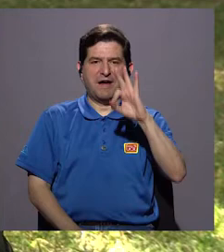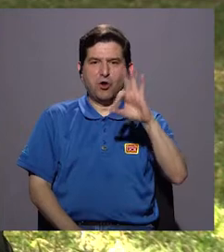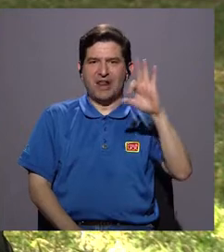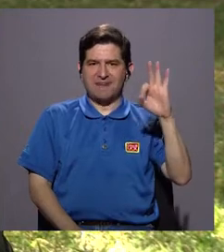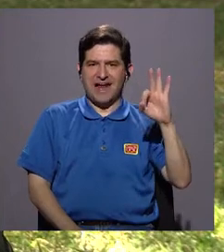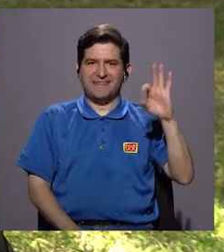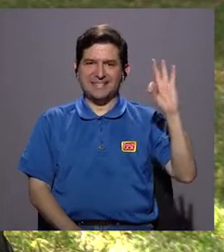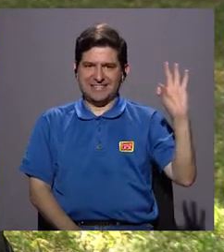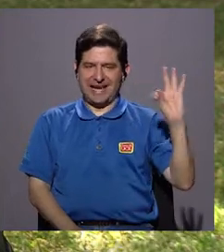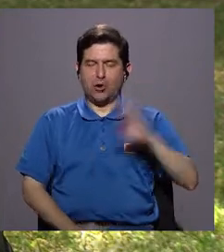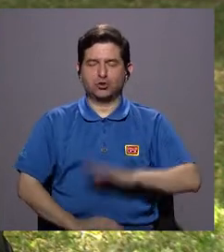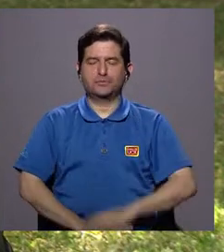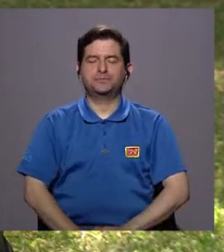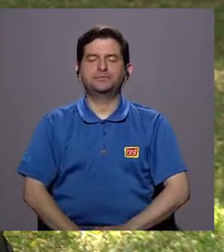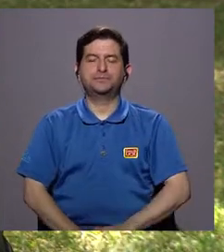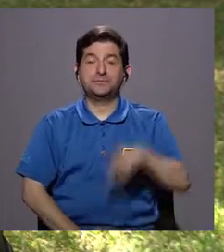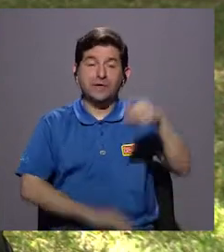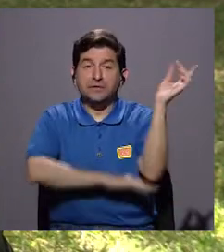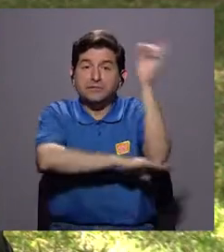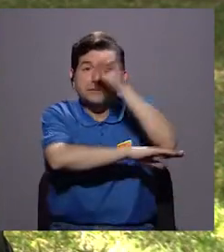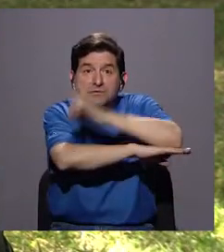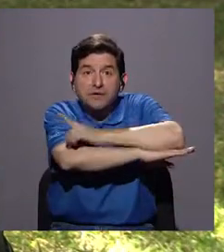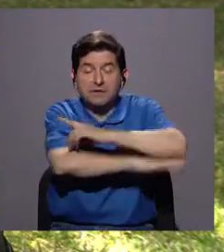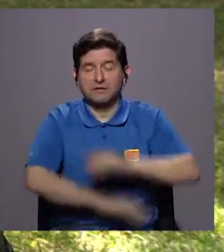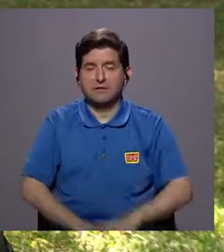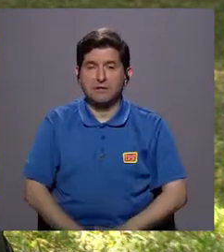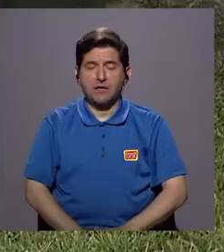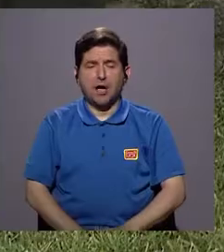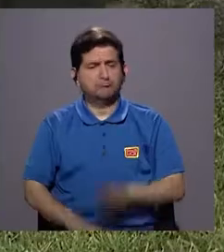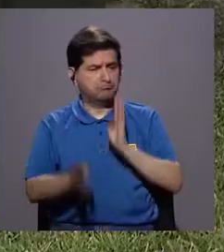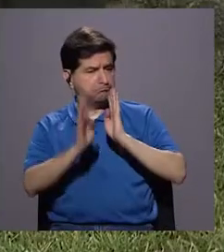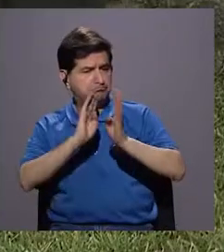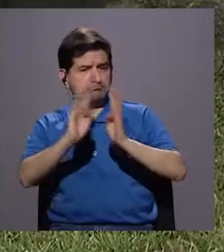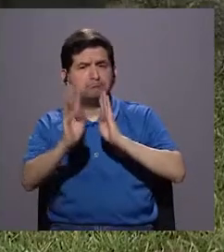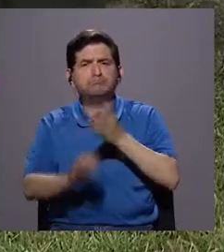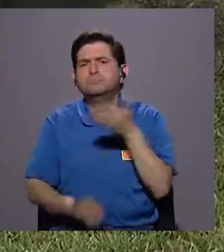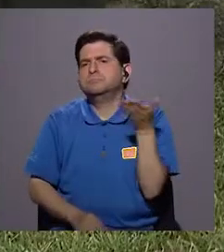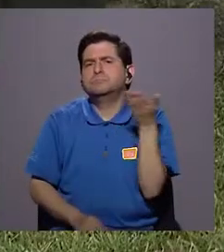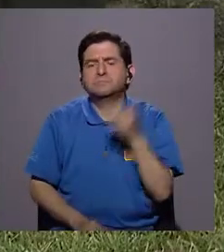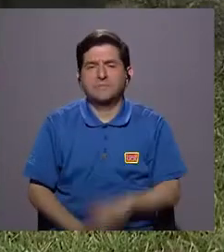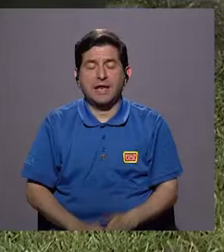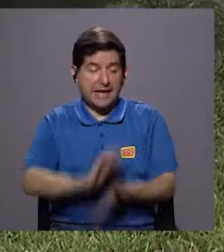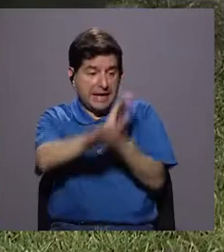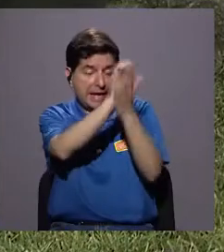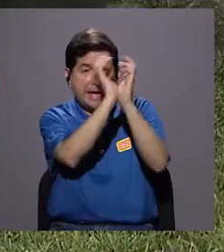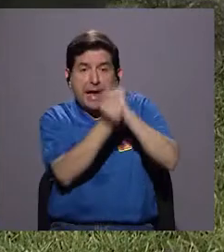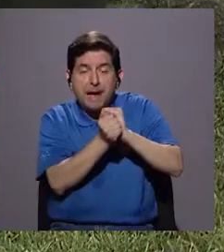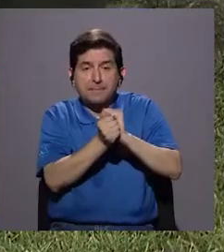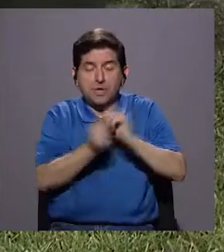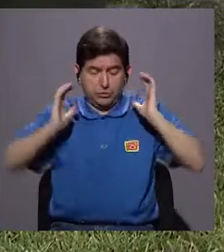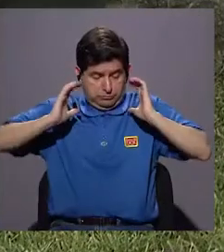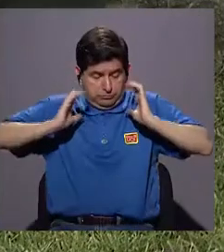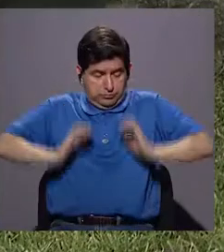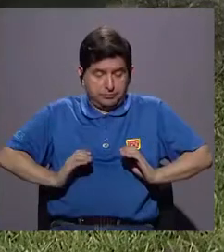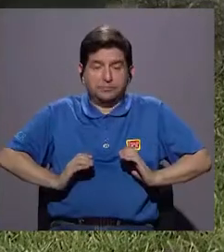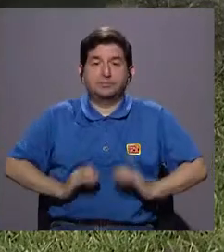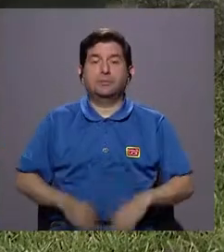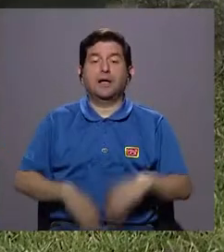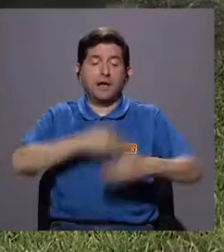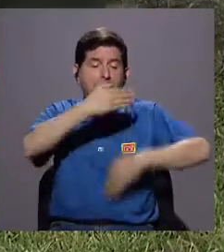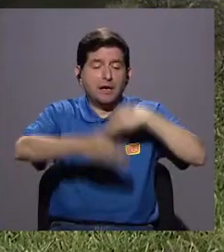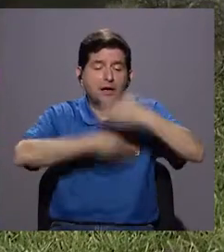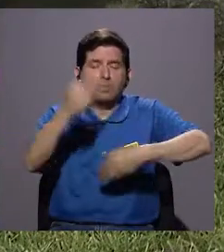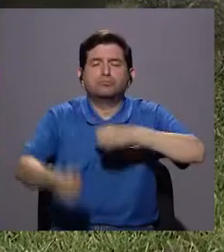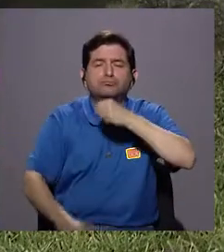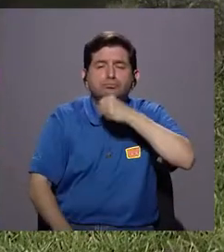Fabiola Fernández Trejos. Y para el día de hoy vamos a conversar sobre los cambios corporales en el